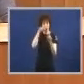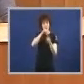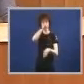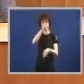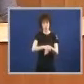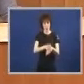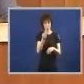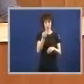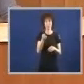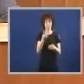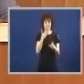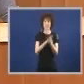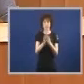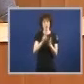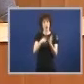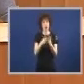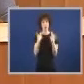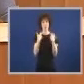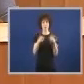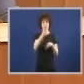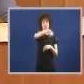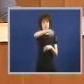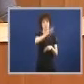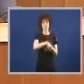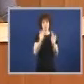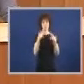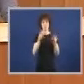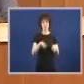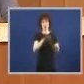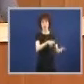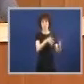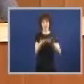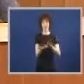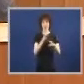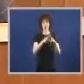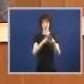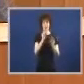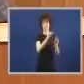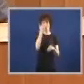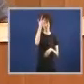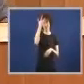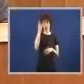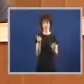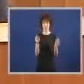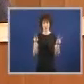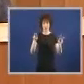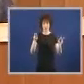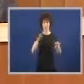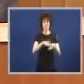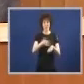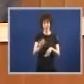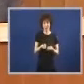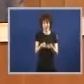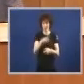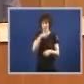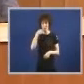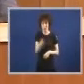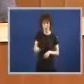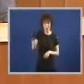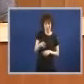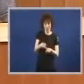son os fracasados aplicadores dun dogma neoliberal. Para que tanta dor? Para recortar e volver un ano máis a presentar